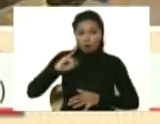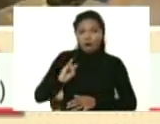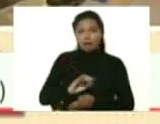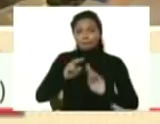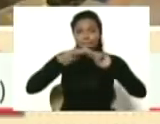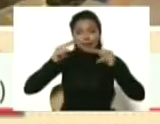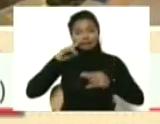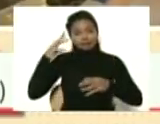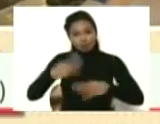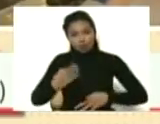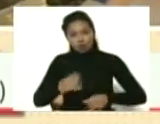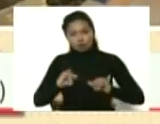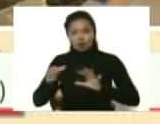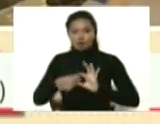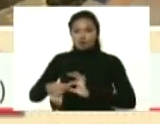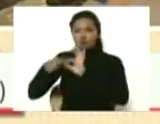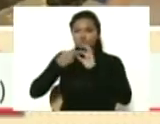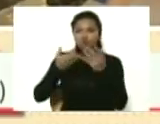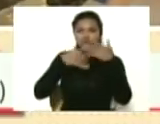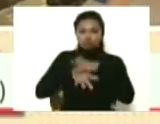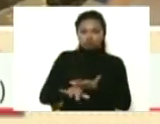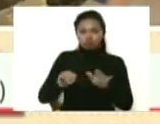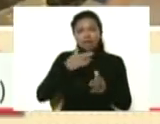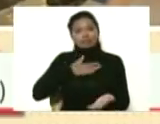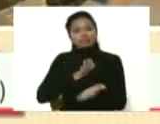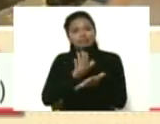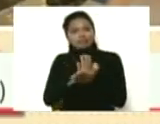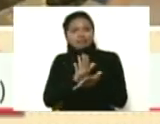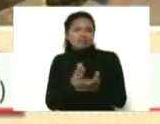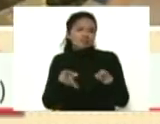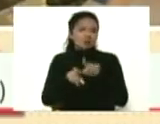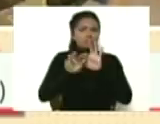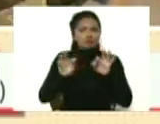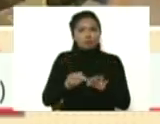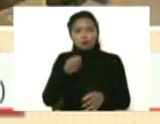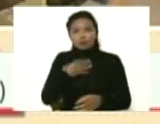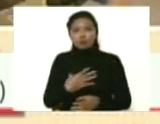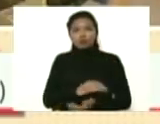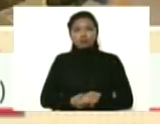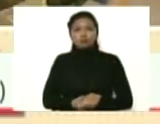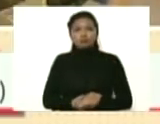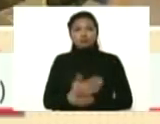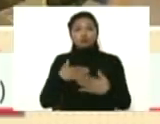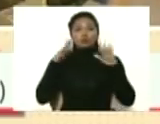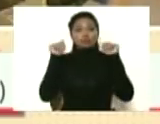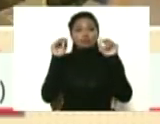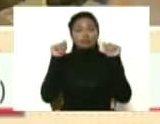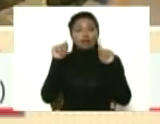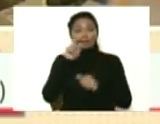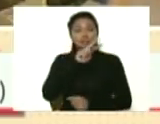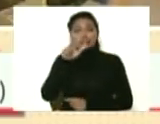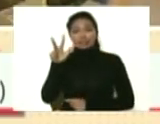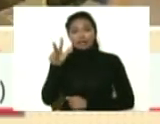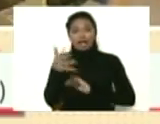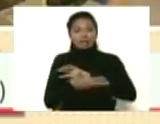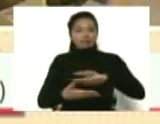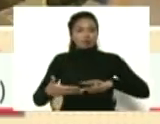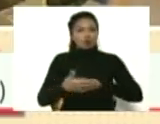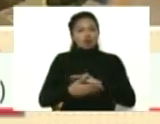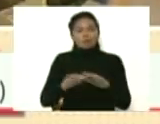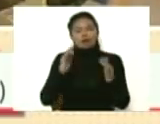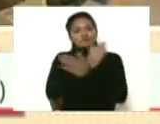paz, seguridad, unión, integridad, tranquilidad. Bueno, mi despedida al 23 de enero. Los